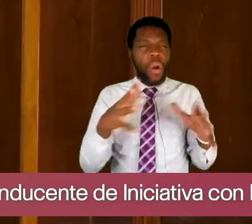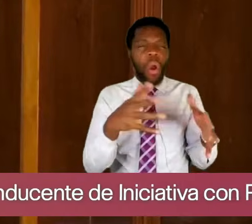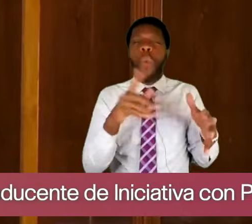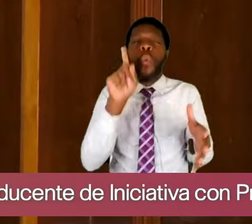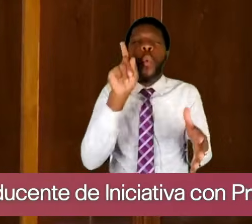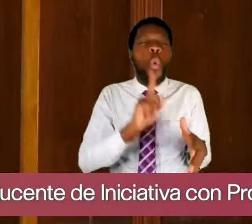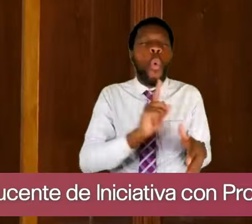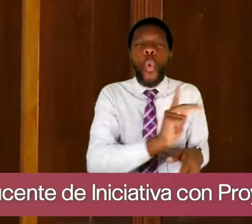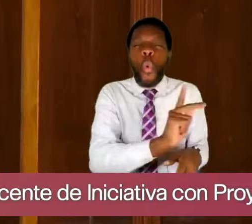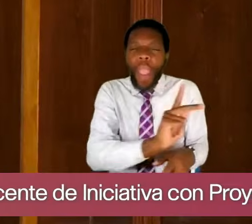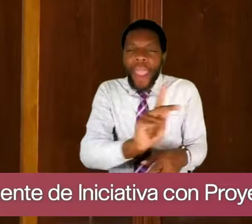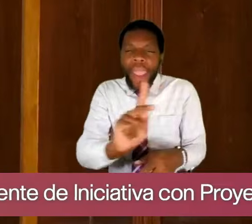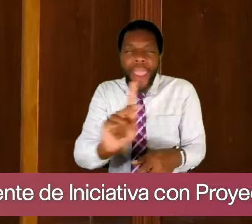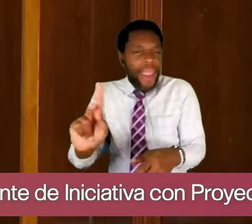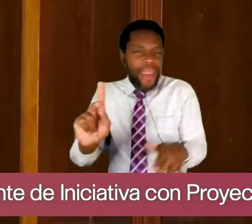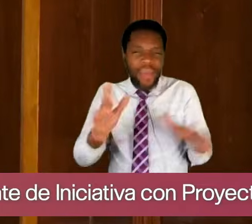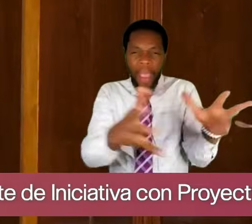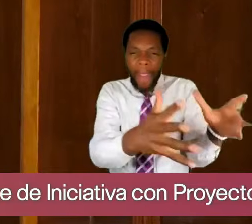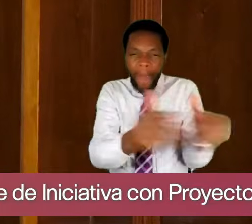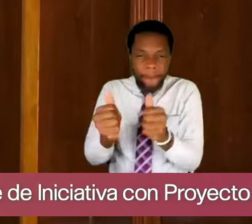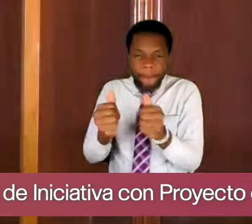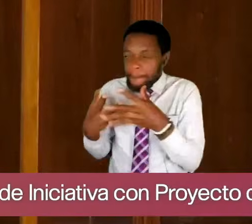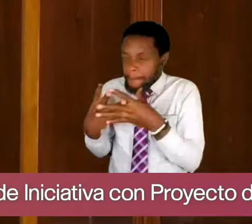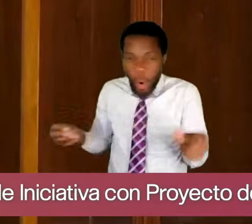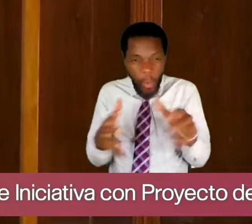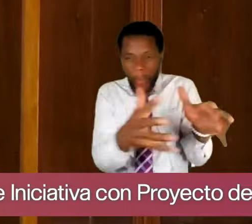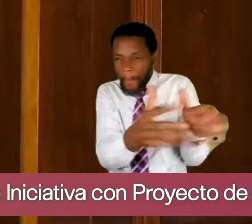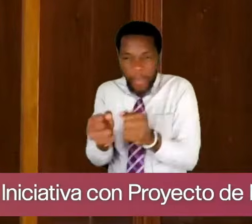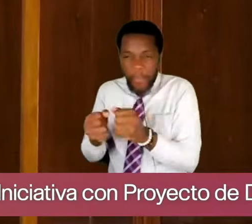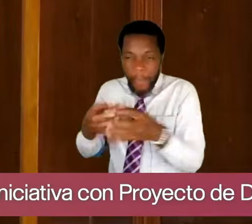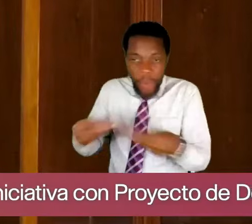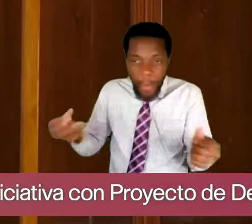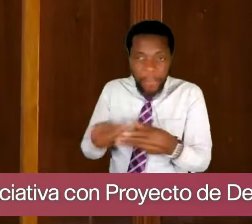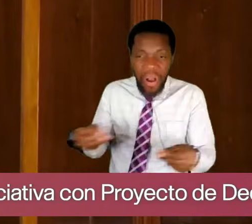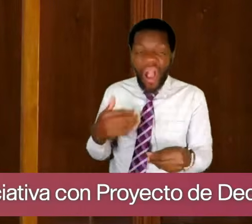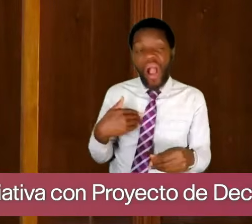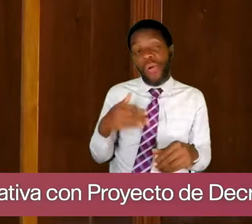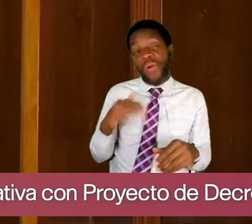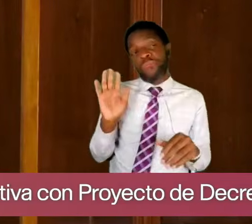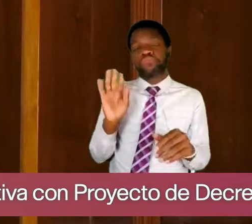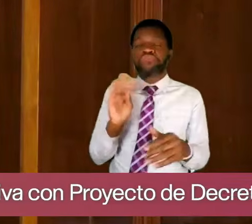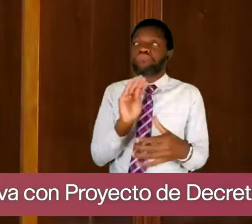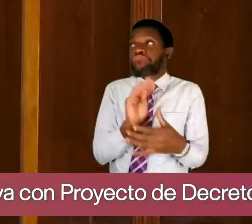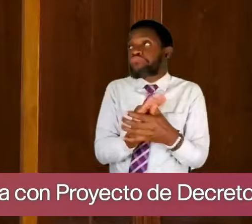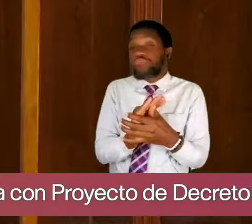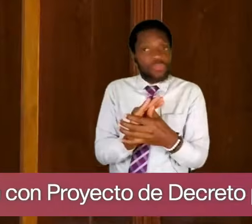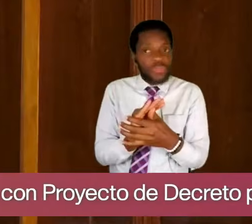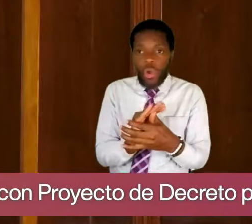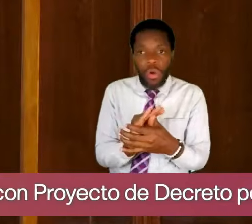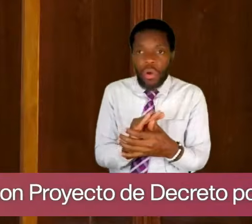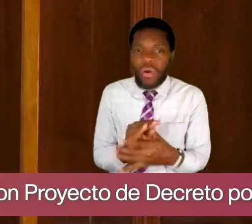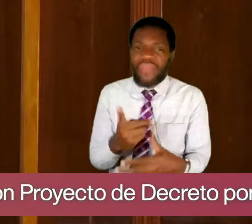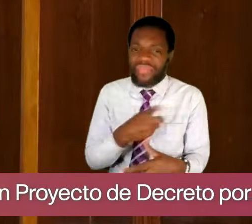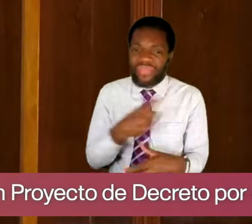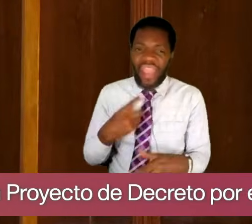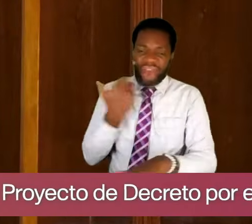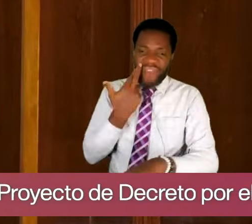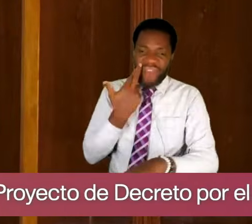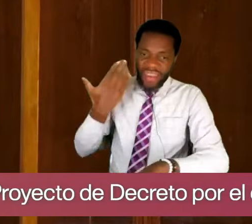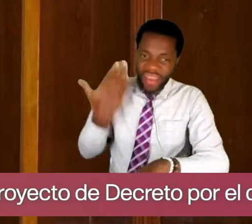las mujeres no admite indiferencia, exige responsabilidad, exige